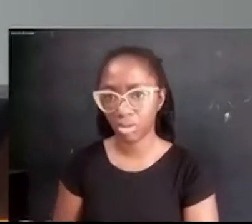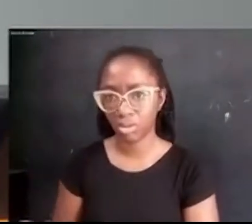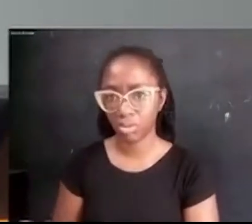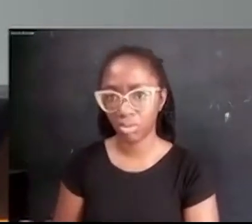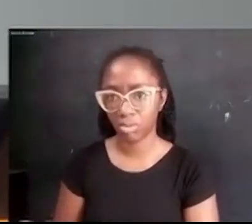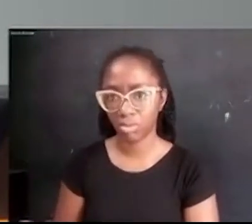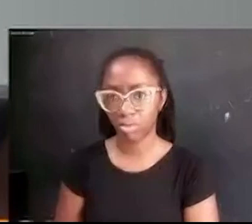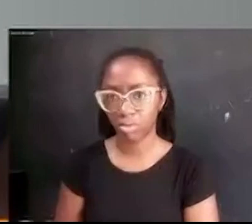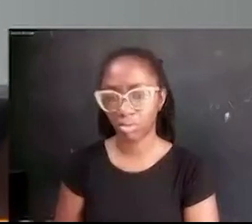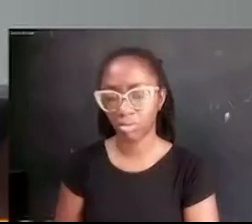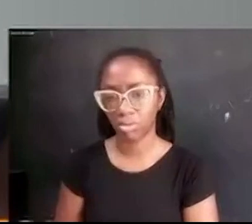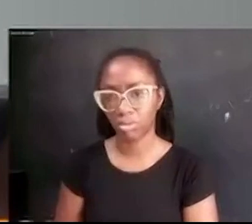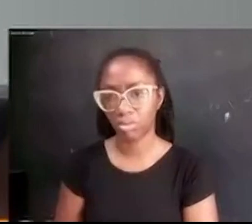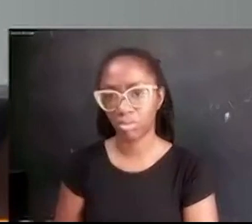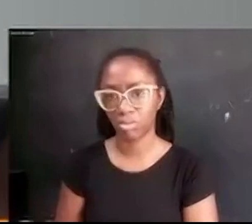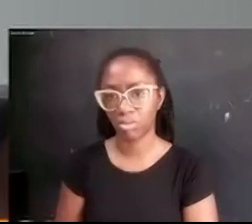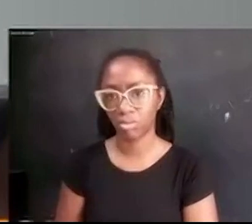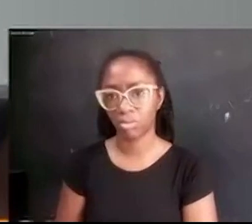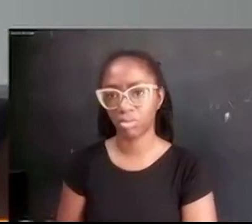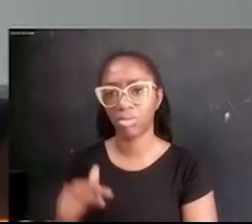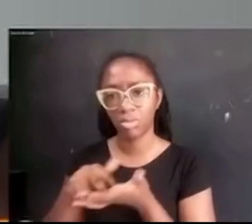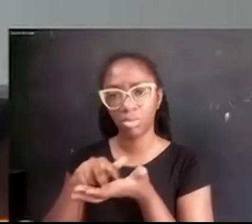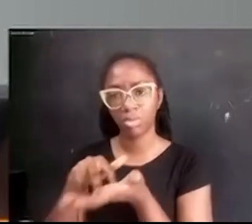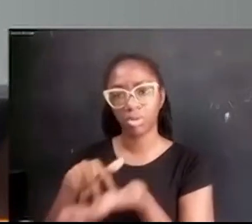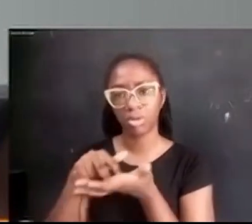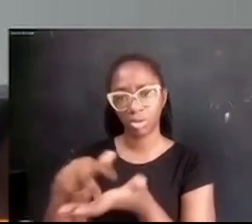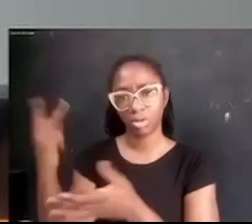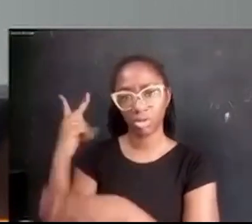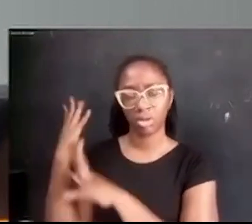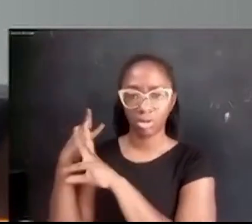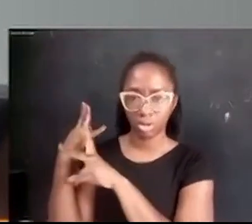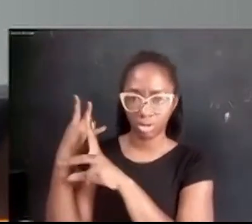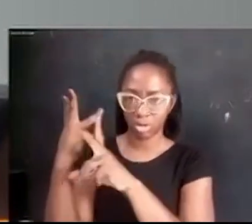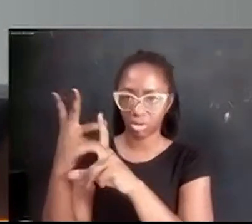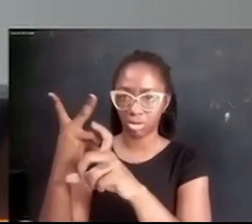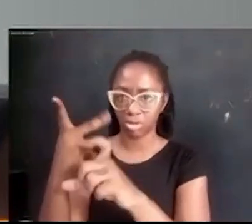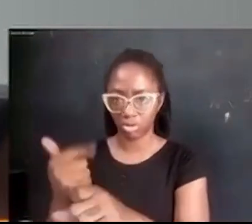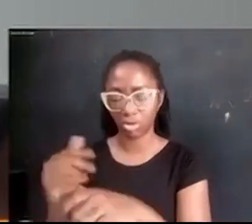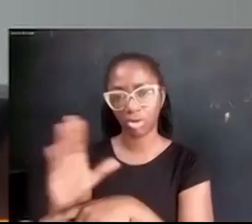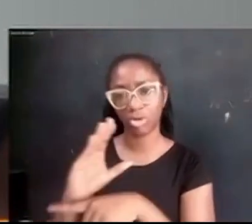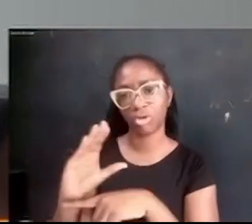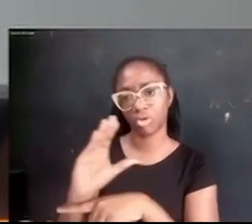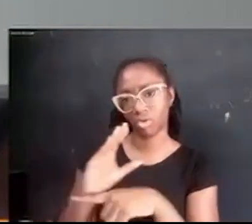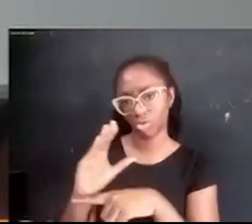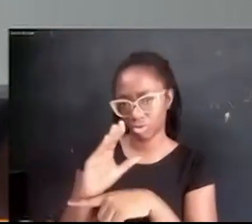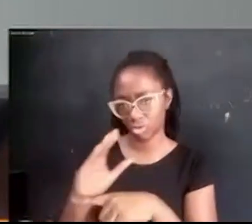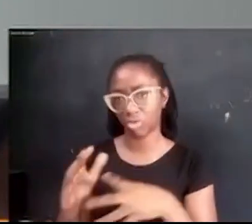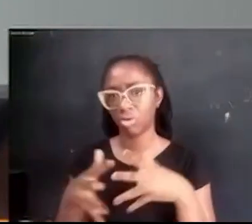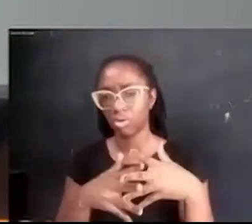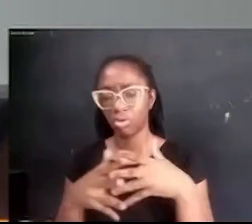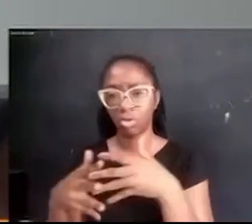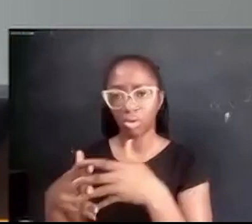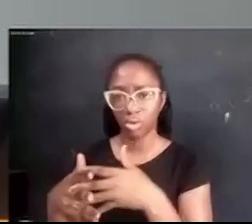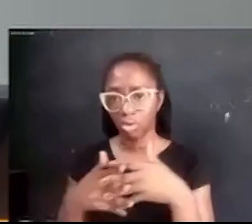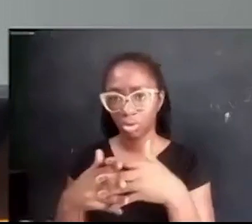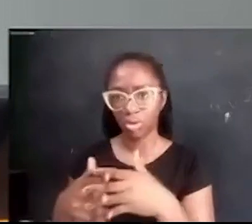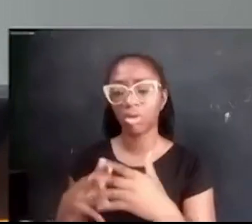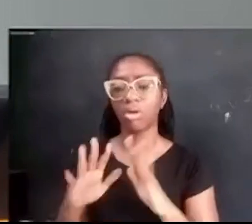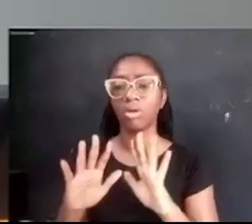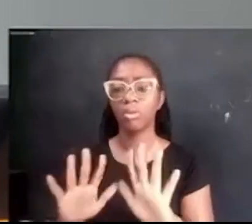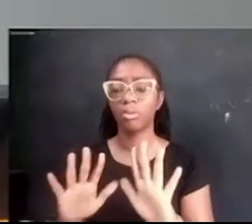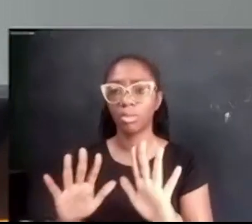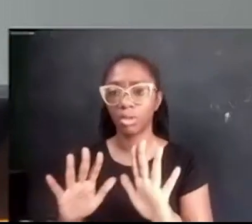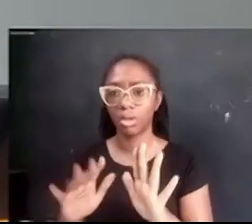ha solidificado durante la historia constitucional complicada, compleja de Francia y